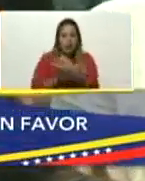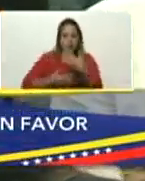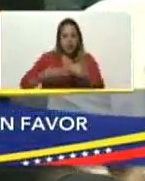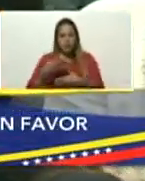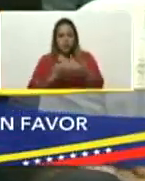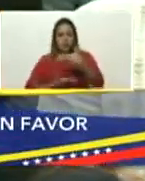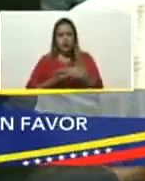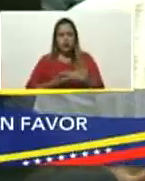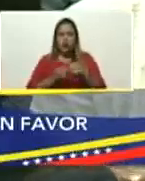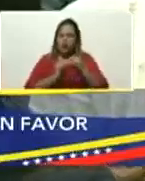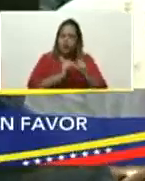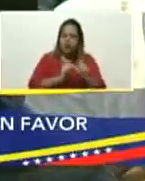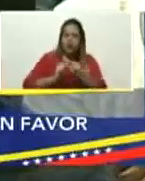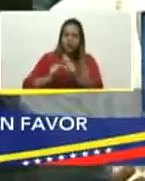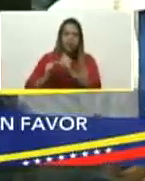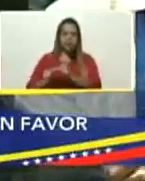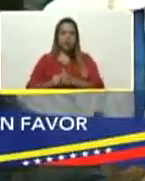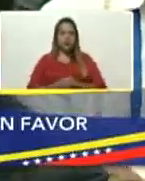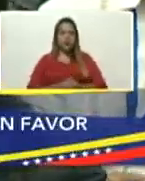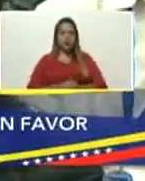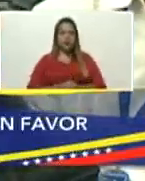luchadora,